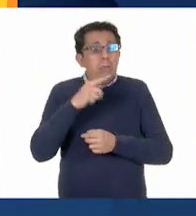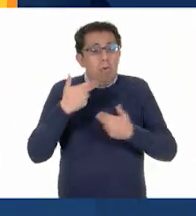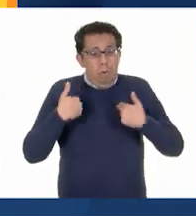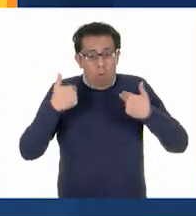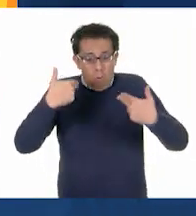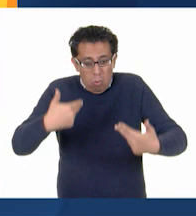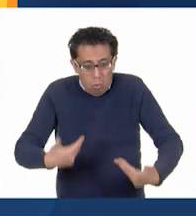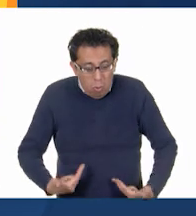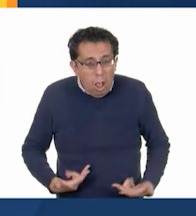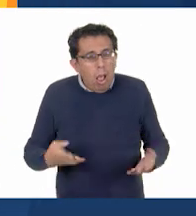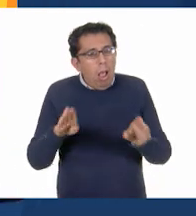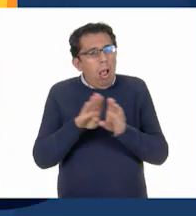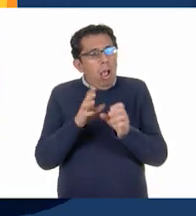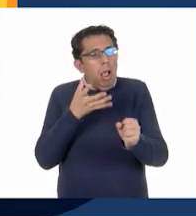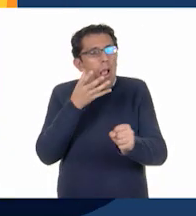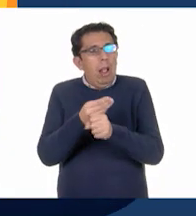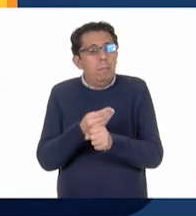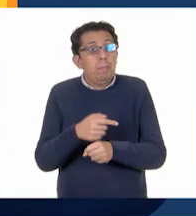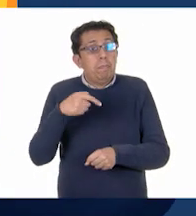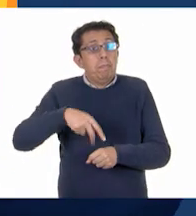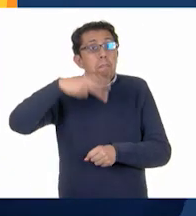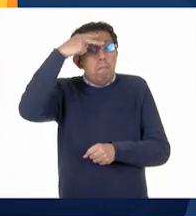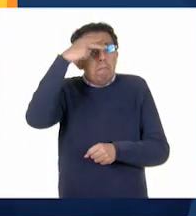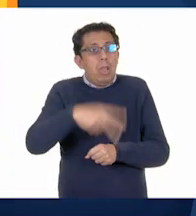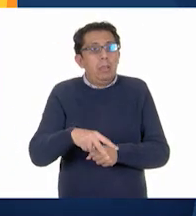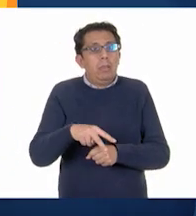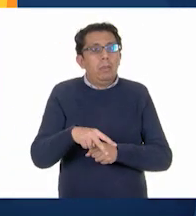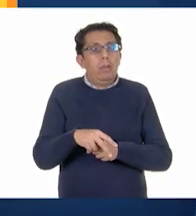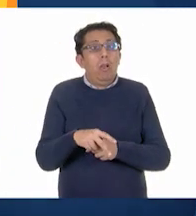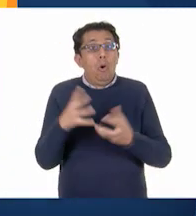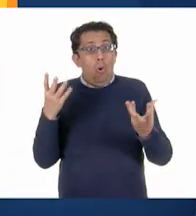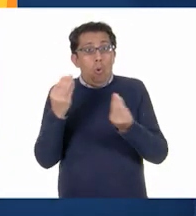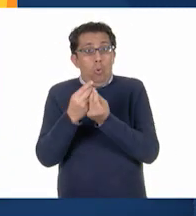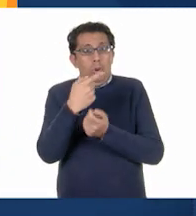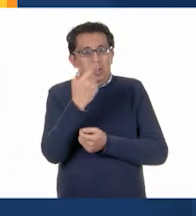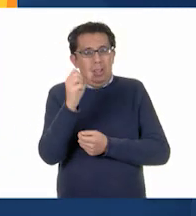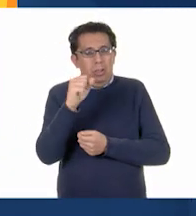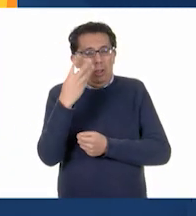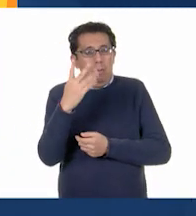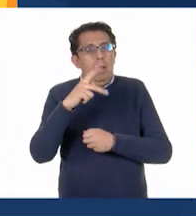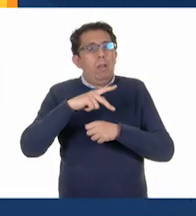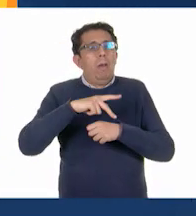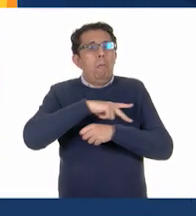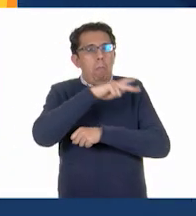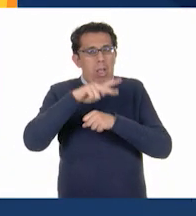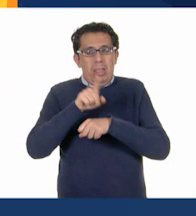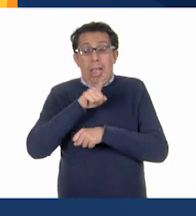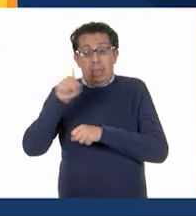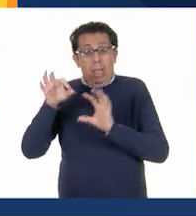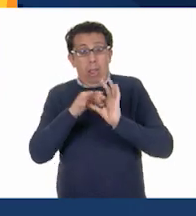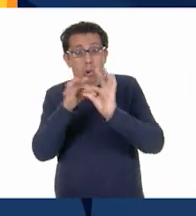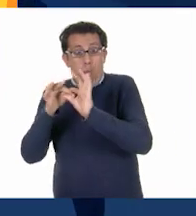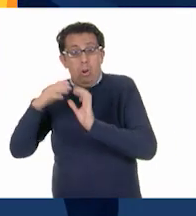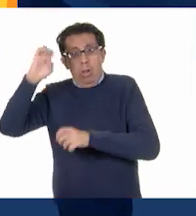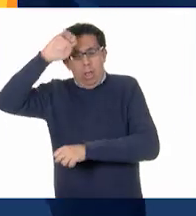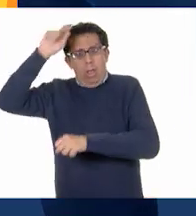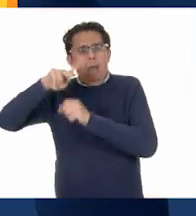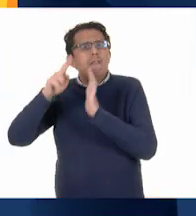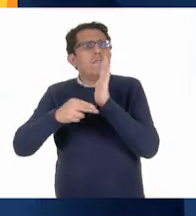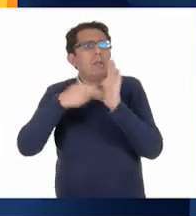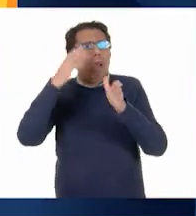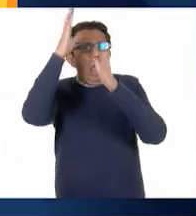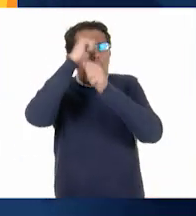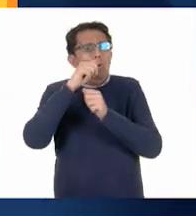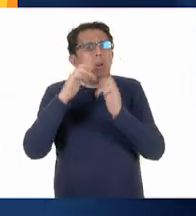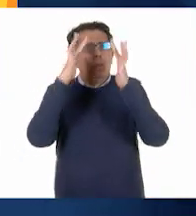cambio climático? México, con 174 países y la Unión Europea, firmaron el Acuerdo de París, que nos compromete a reducir